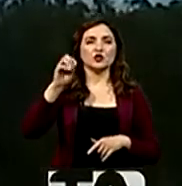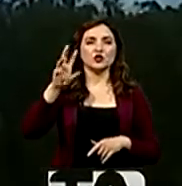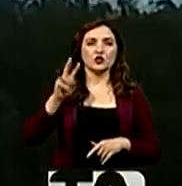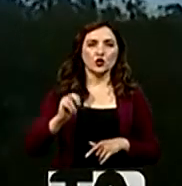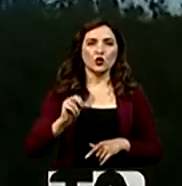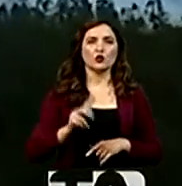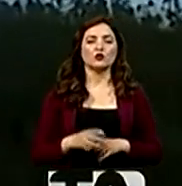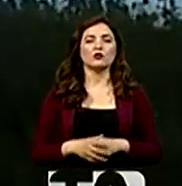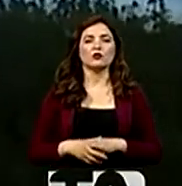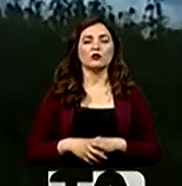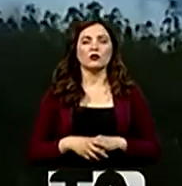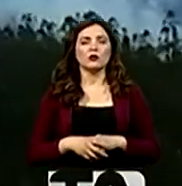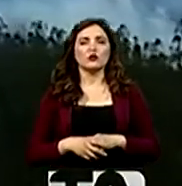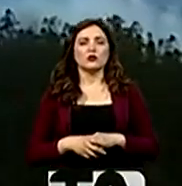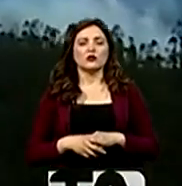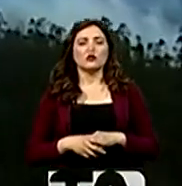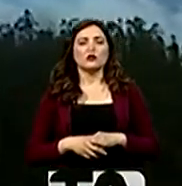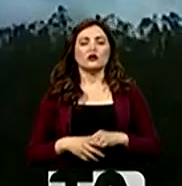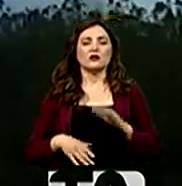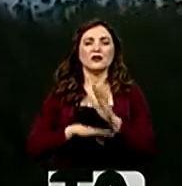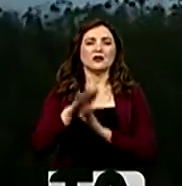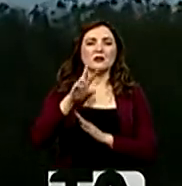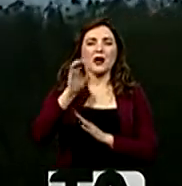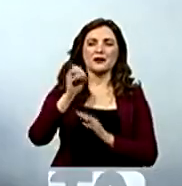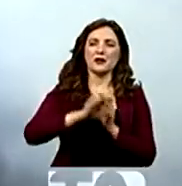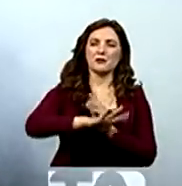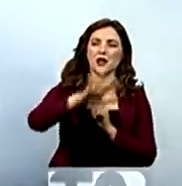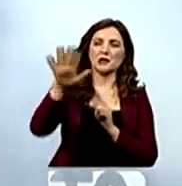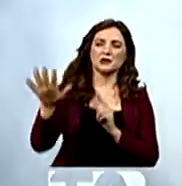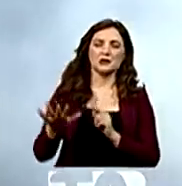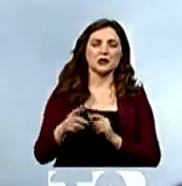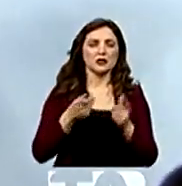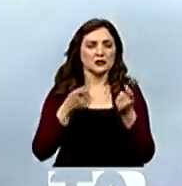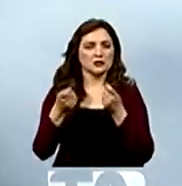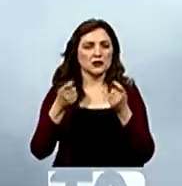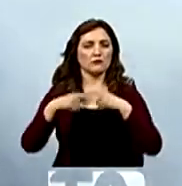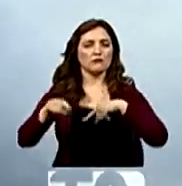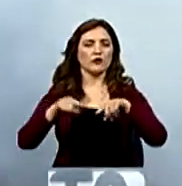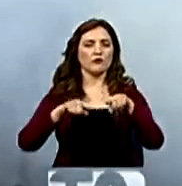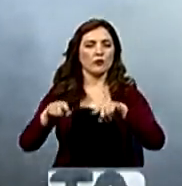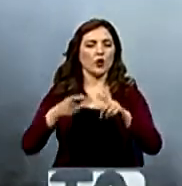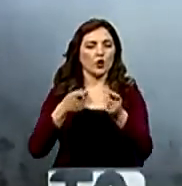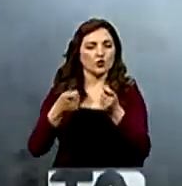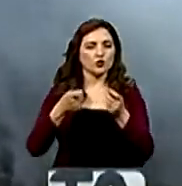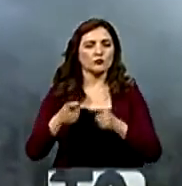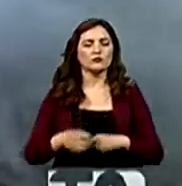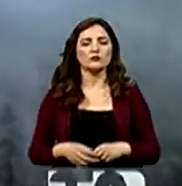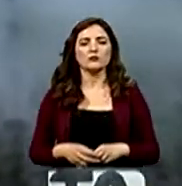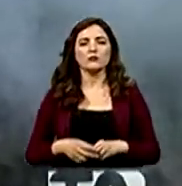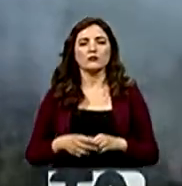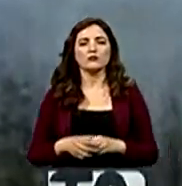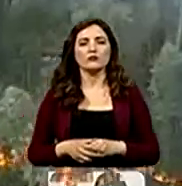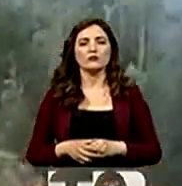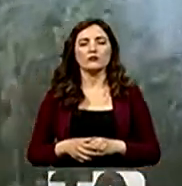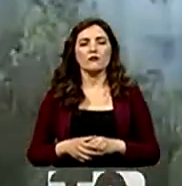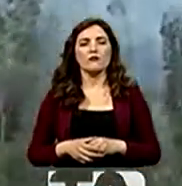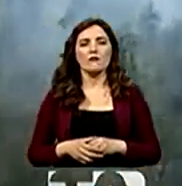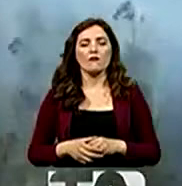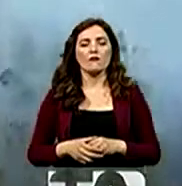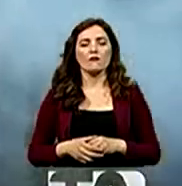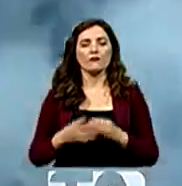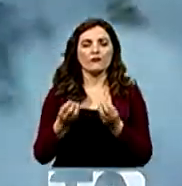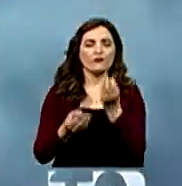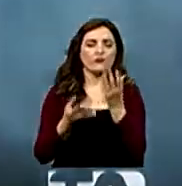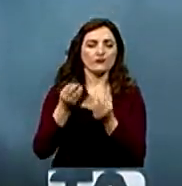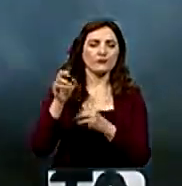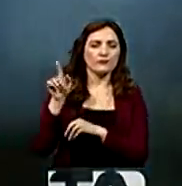les mencionábamos, fueron más de 20 hectáreas. Estamos con el jefe de operaciones. Buenos días. Estamos mostrando en este momento lo que fue este incendio